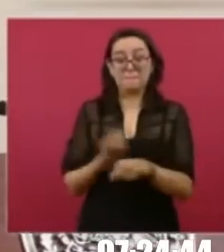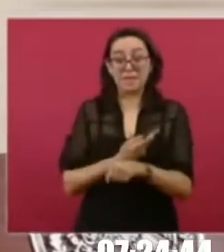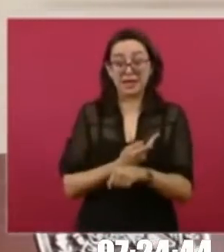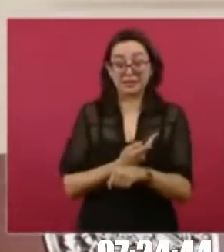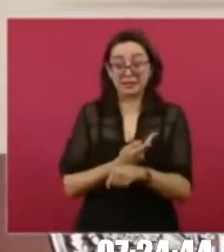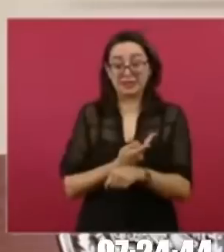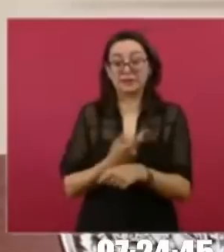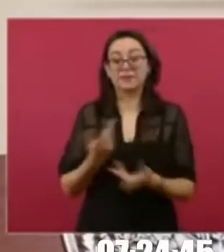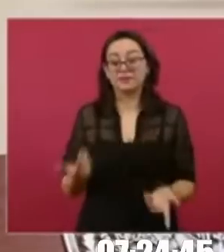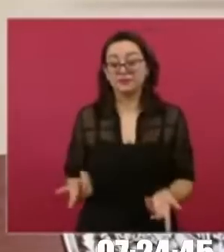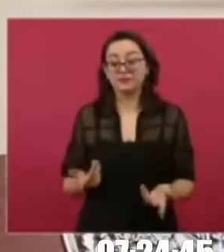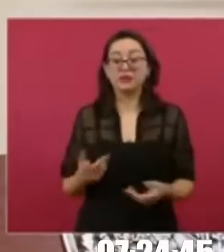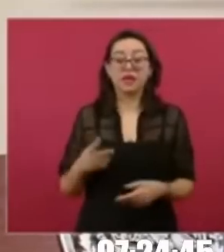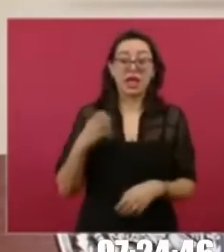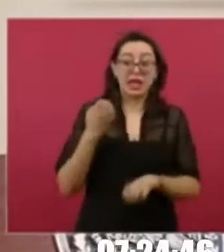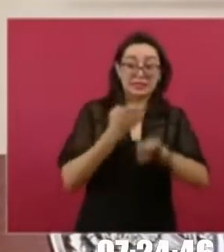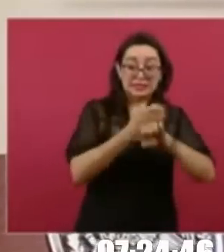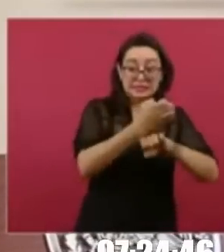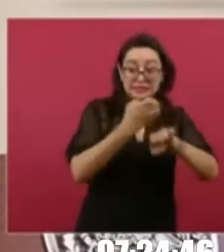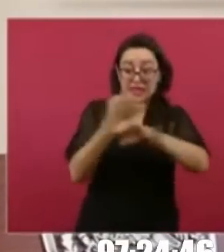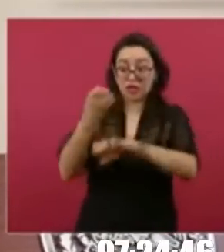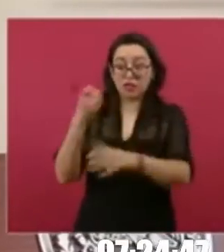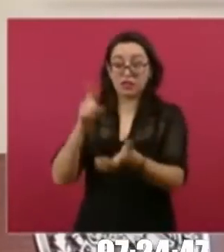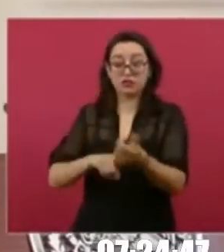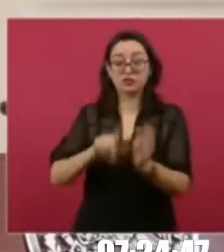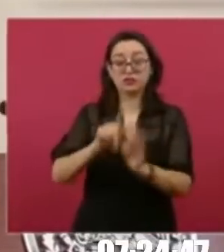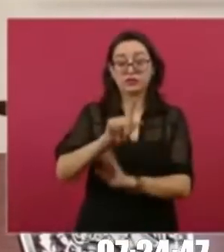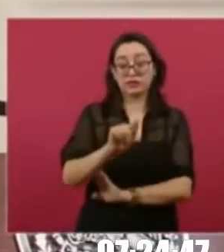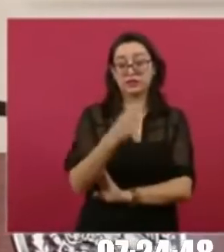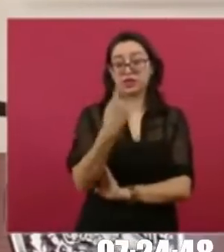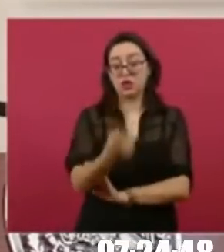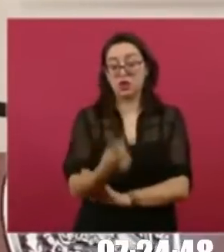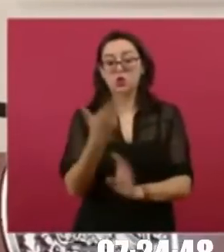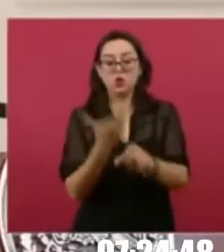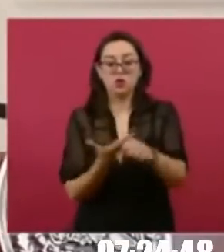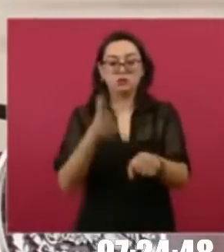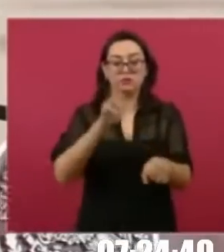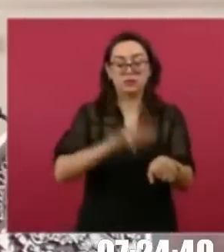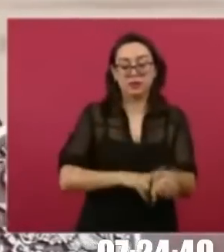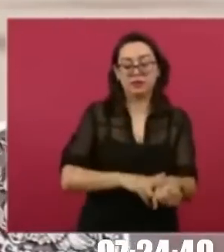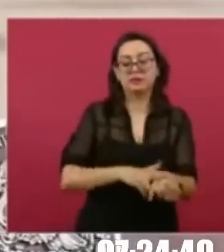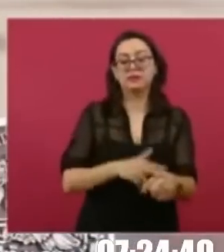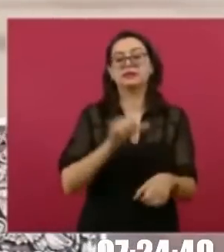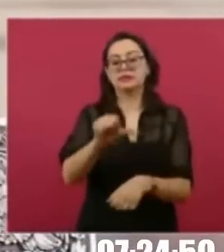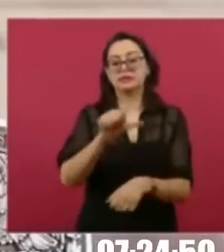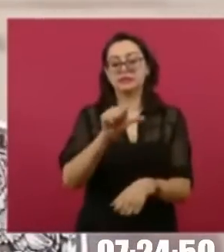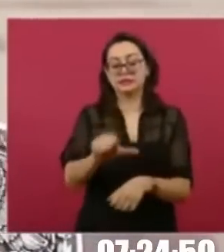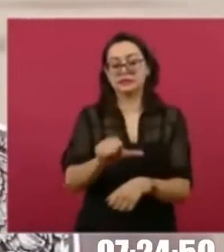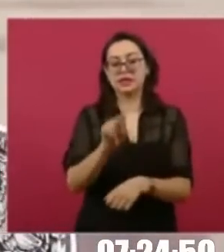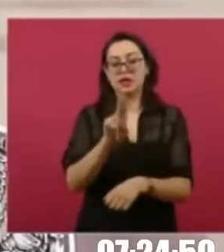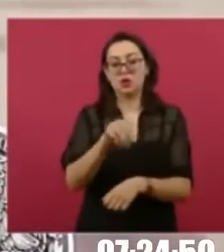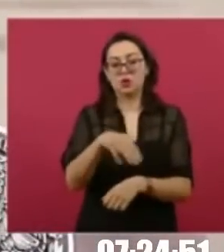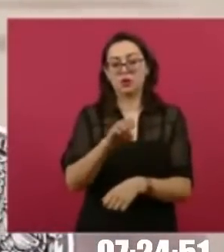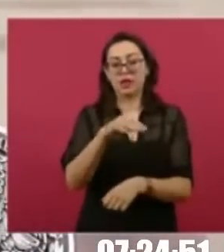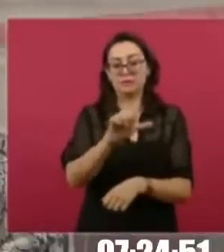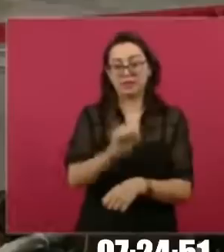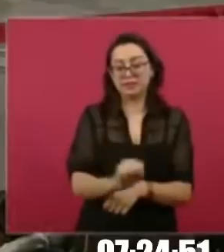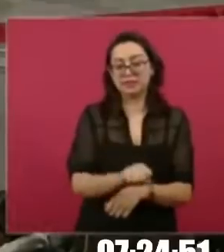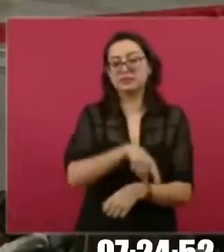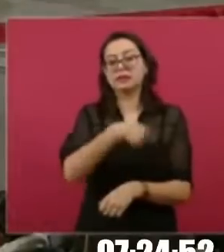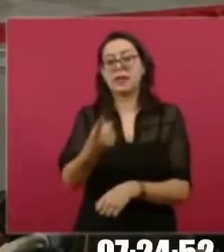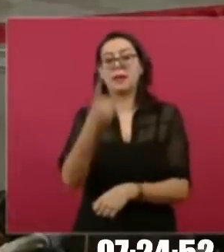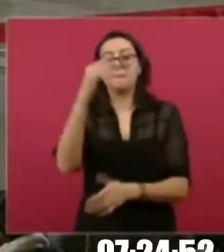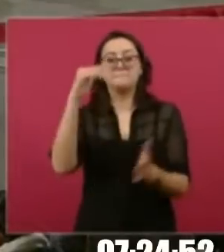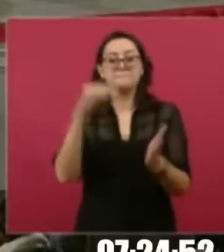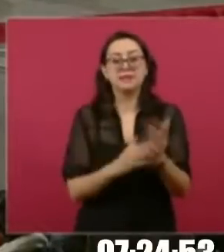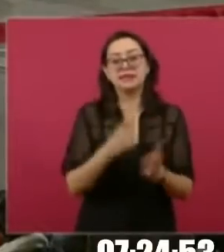71 hospitales 16 unidades de especialidad mil seis centros de salud que